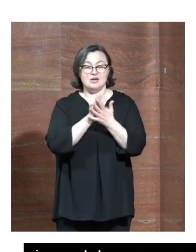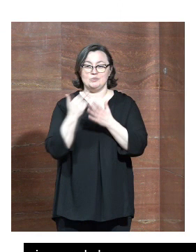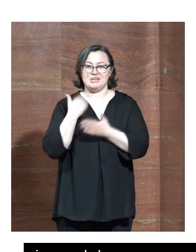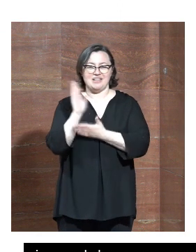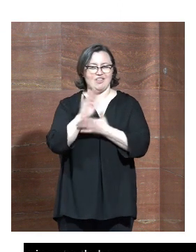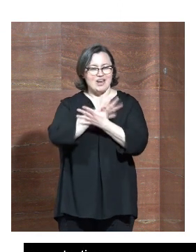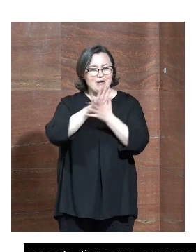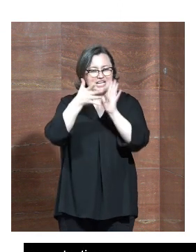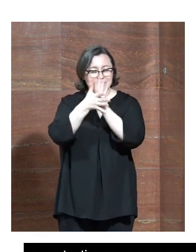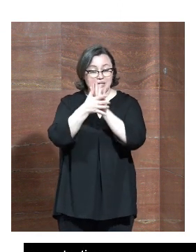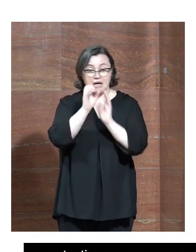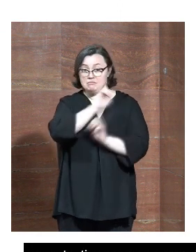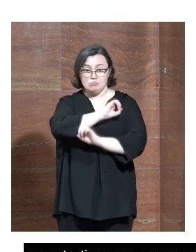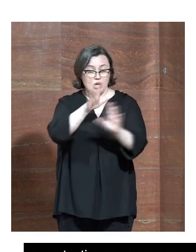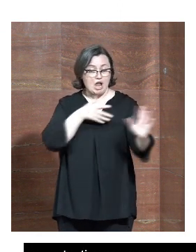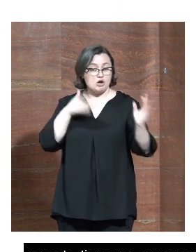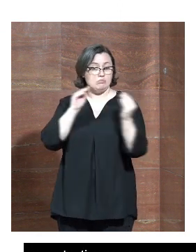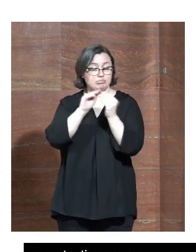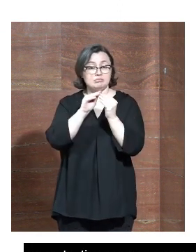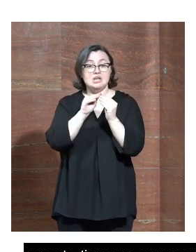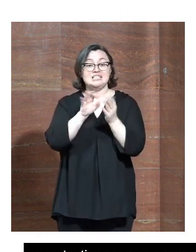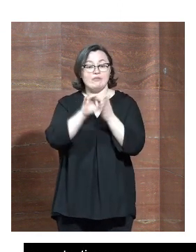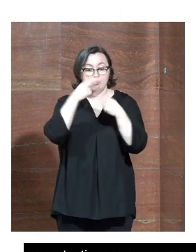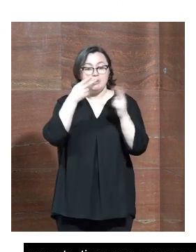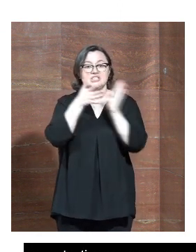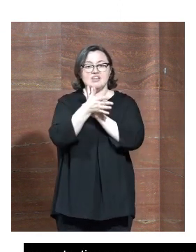su presentación, no se puede bajo ningún